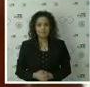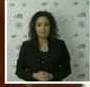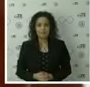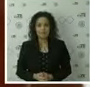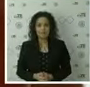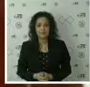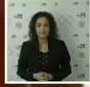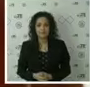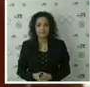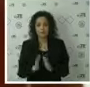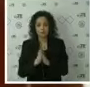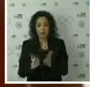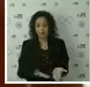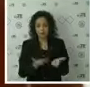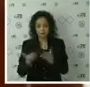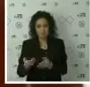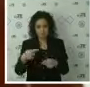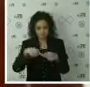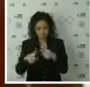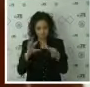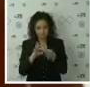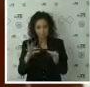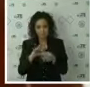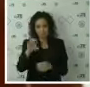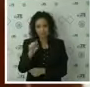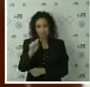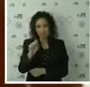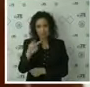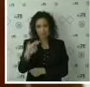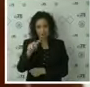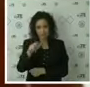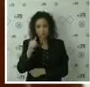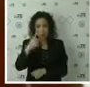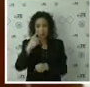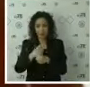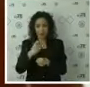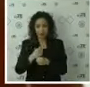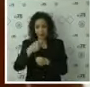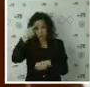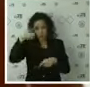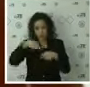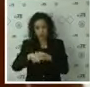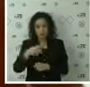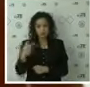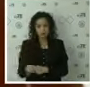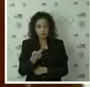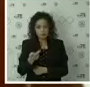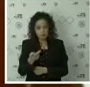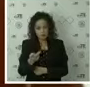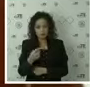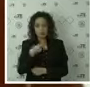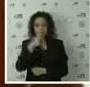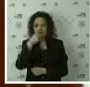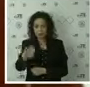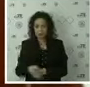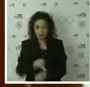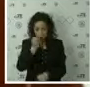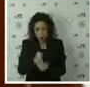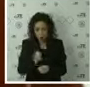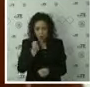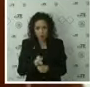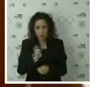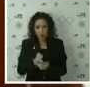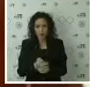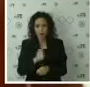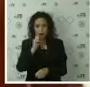el uso de la voz, mi querida Stephanie, y la primera ronda de pregunta sería, en la actualidad y de frente al